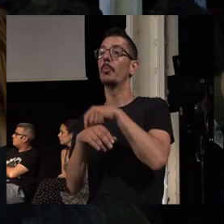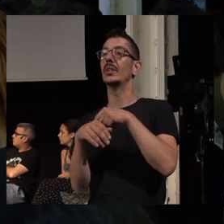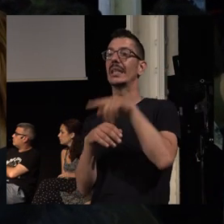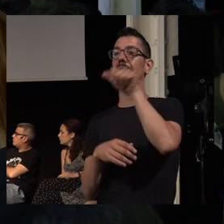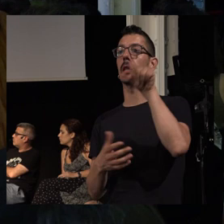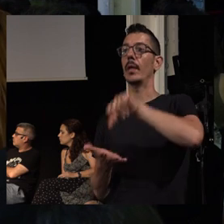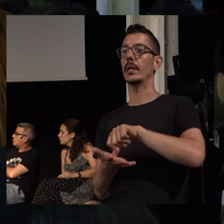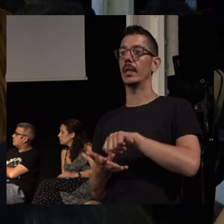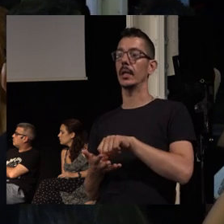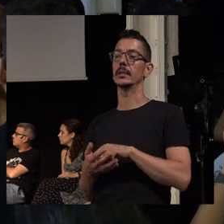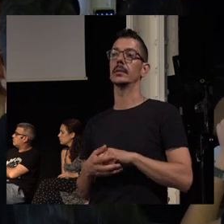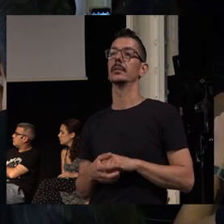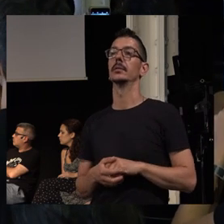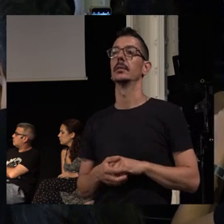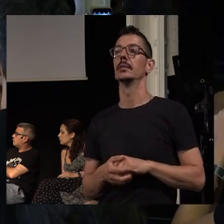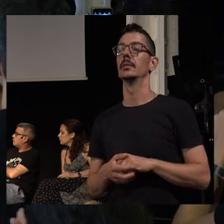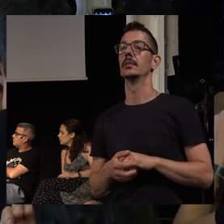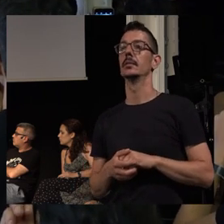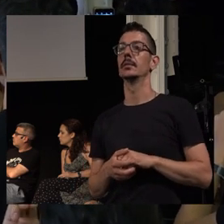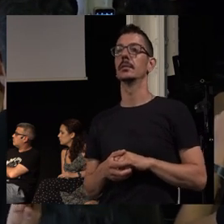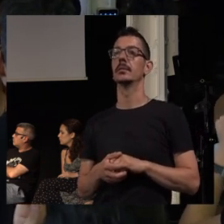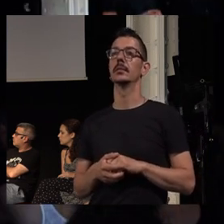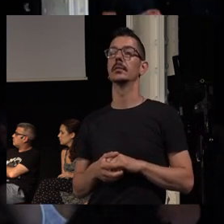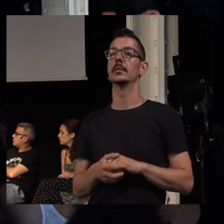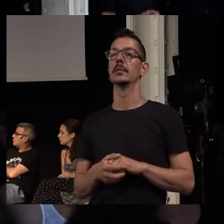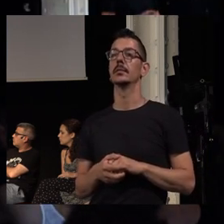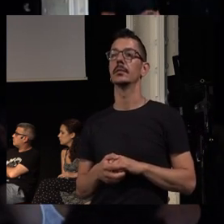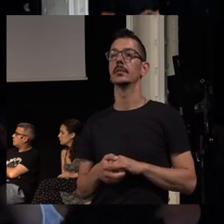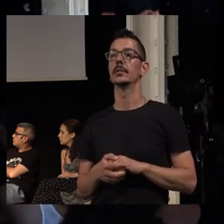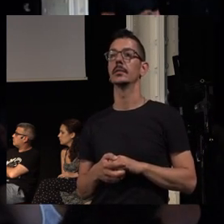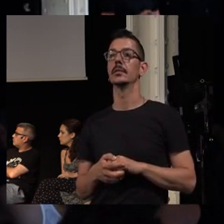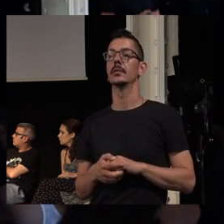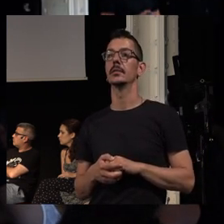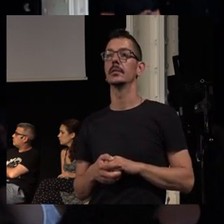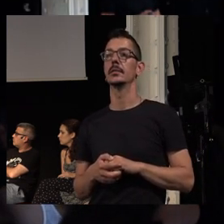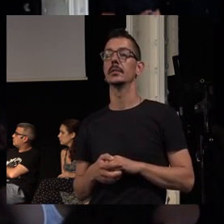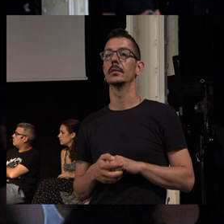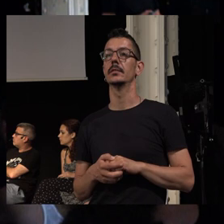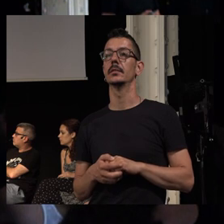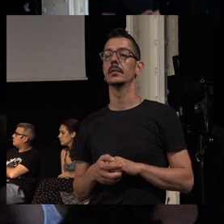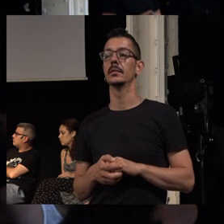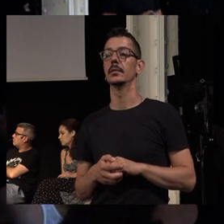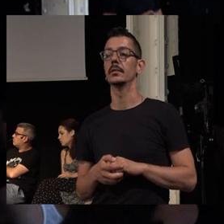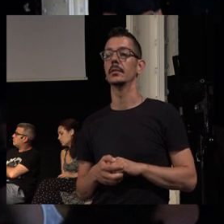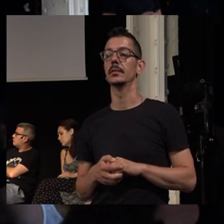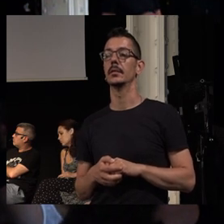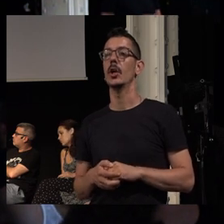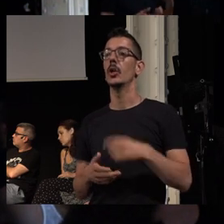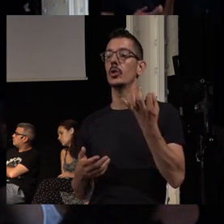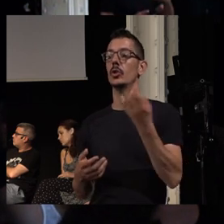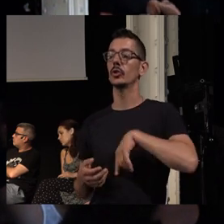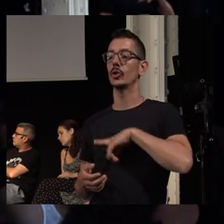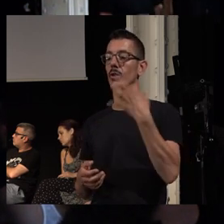al bienestar de muchas personas LGTB, pero que no se trata de aquello de no tomar esa bandera en vano, sino más bien de ser conscientes de los